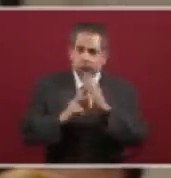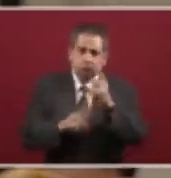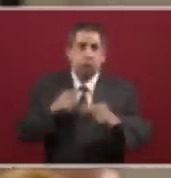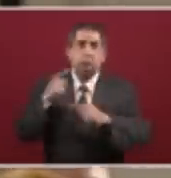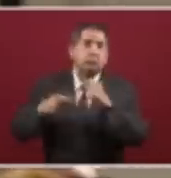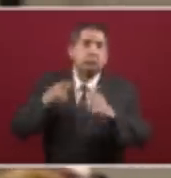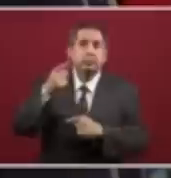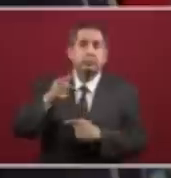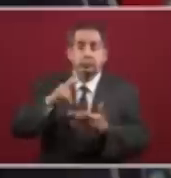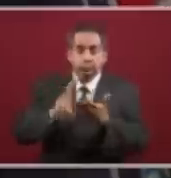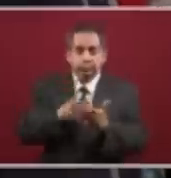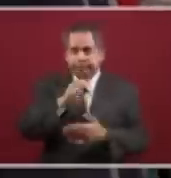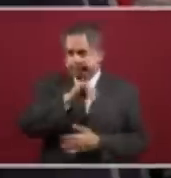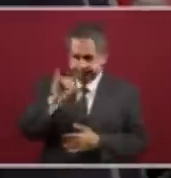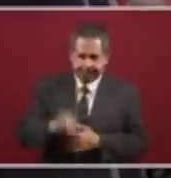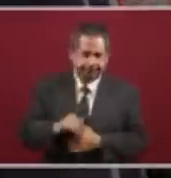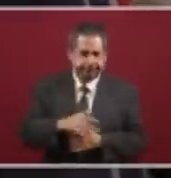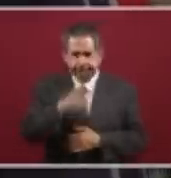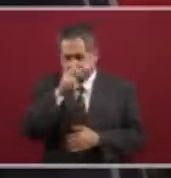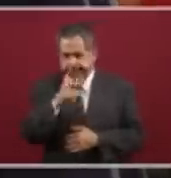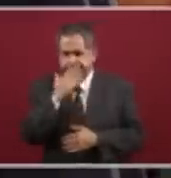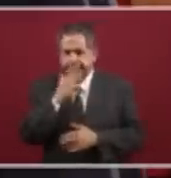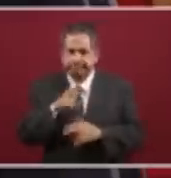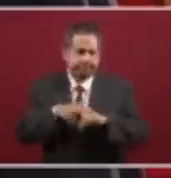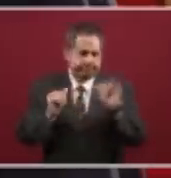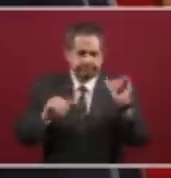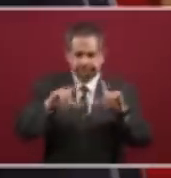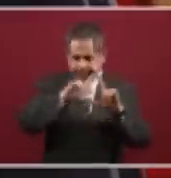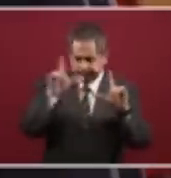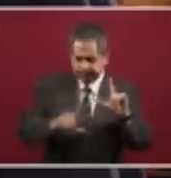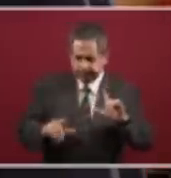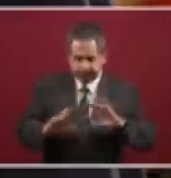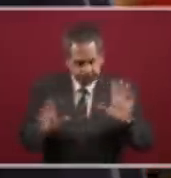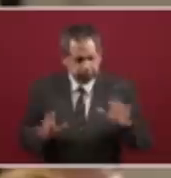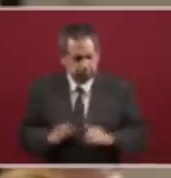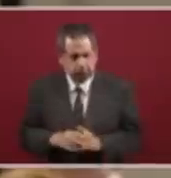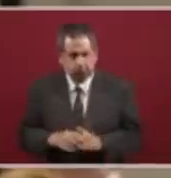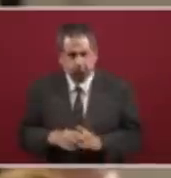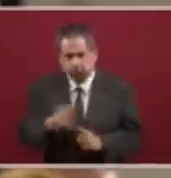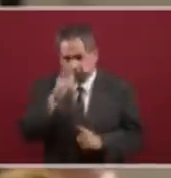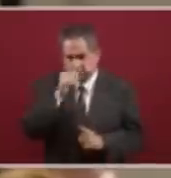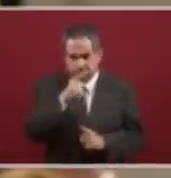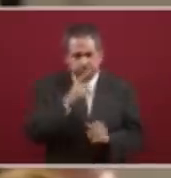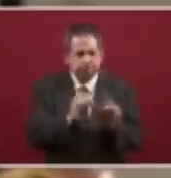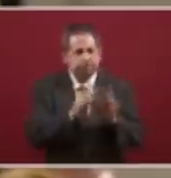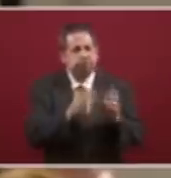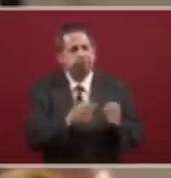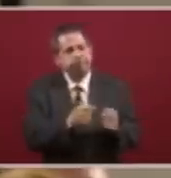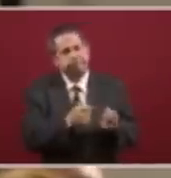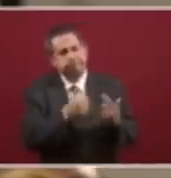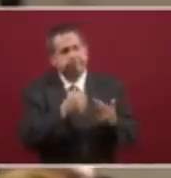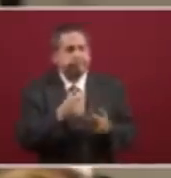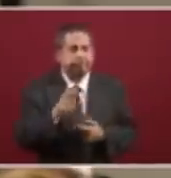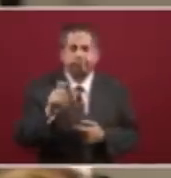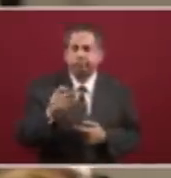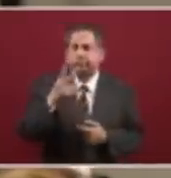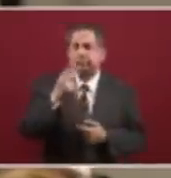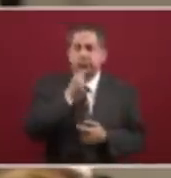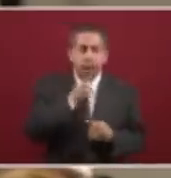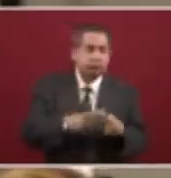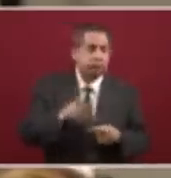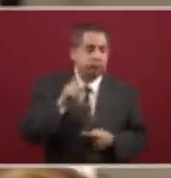repita nunca jamás en hermosillo en sonora pero tampoco en todo méxico en hermosillo fueron sacrificados 24 niños